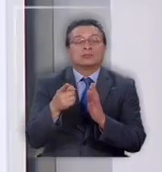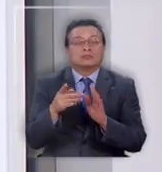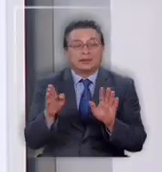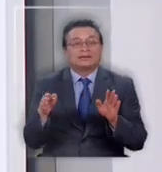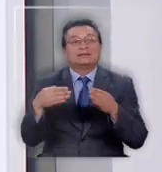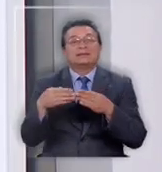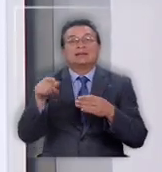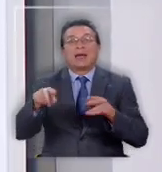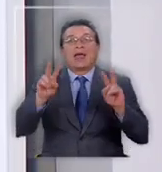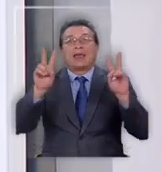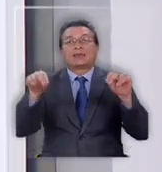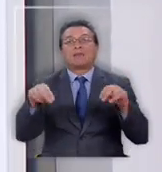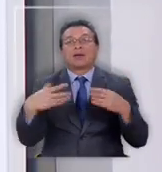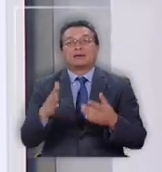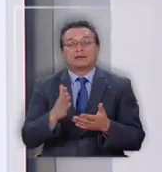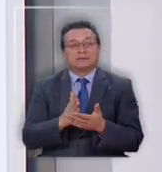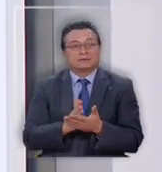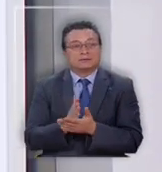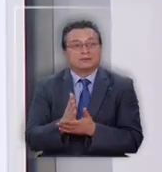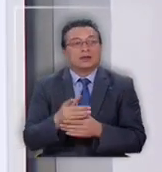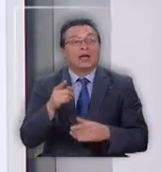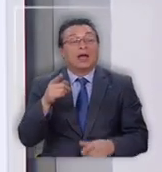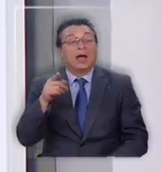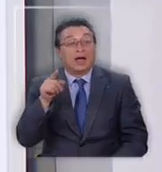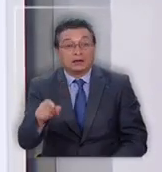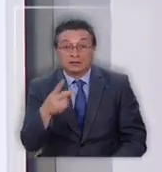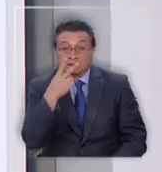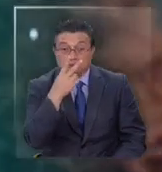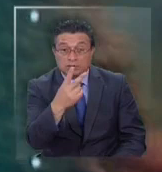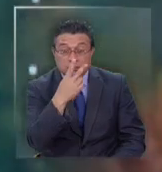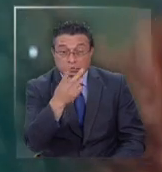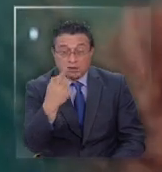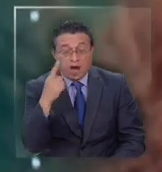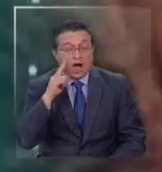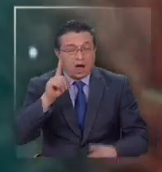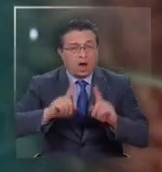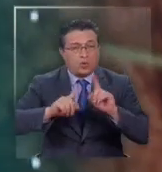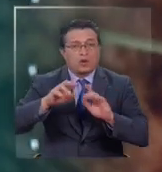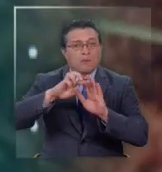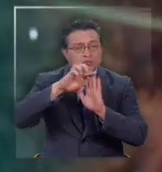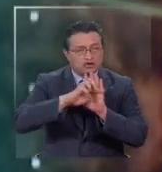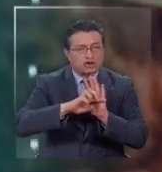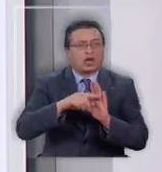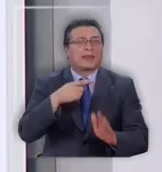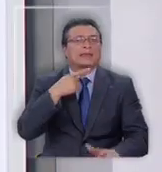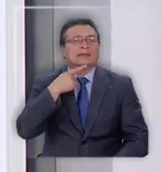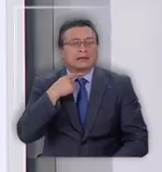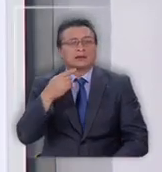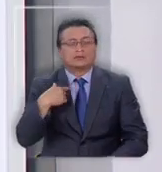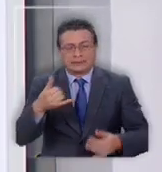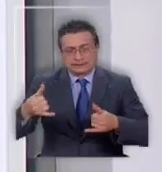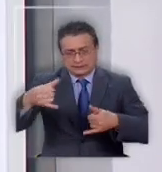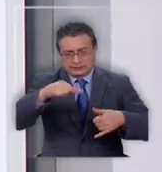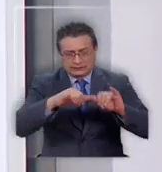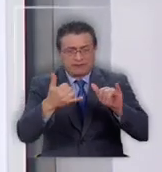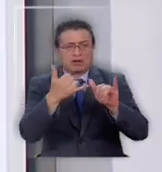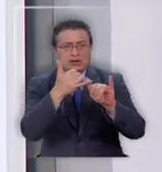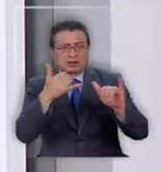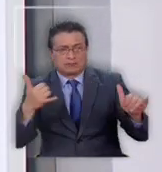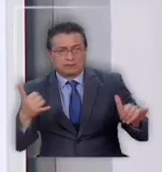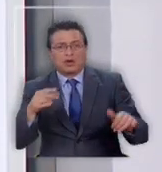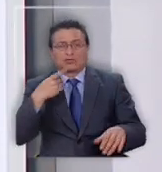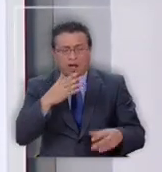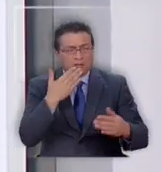tema que era con lo que habíamos comenzado comenzado las personas que está viendo esto y quizás tienen proyectos interesantes yo me he comunicado con mucho científico ingeniero también de